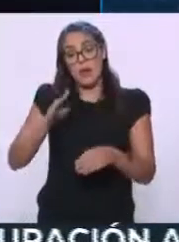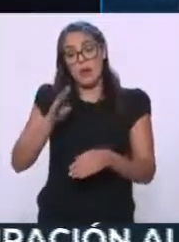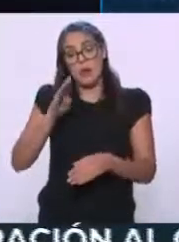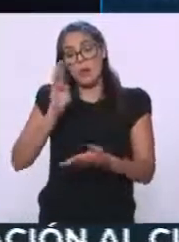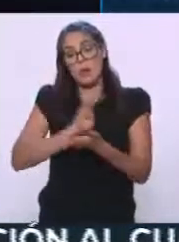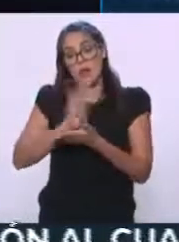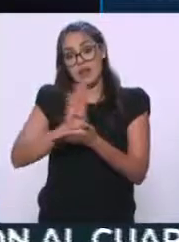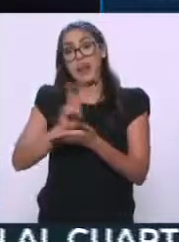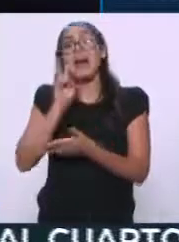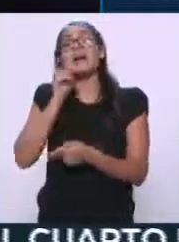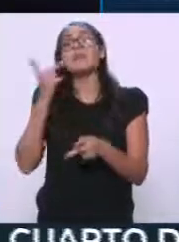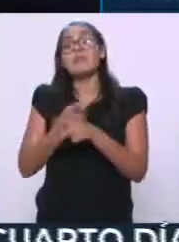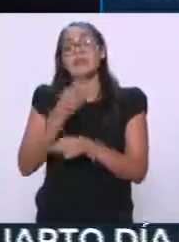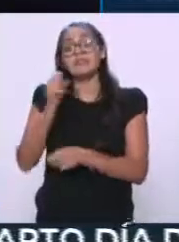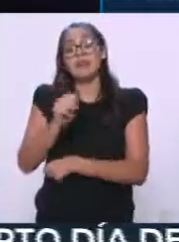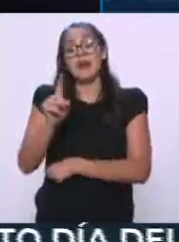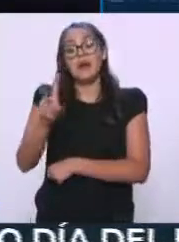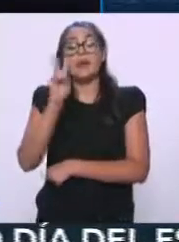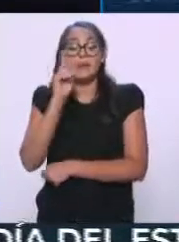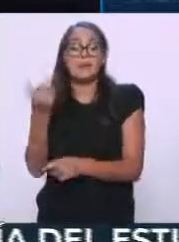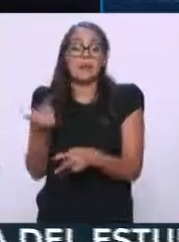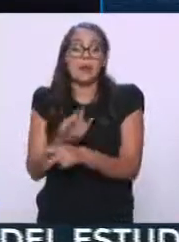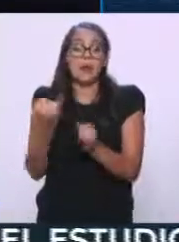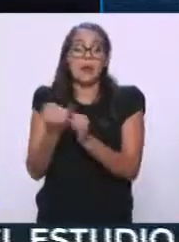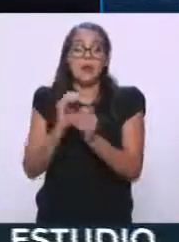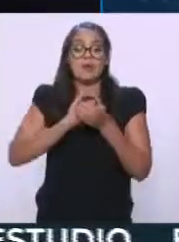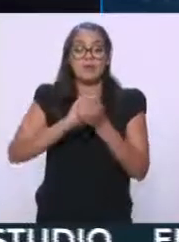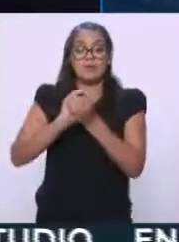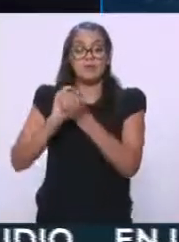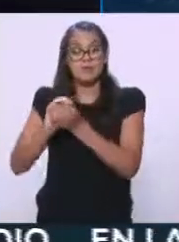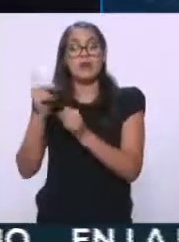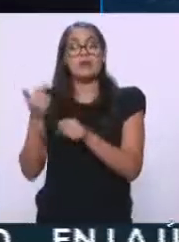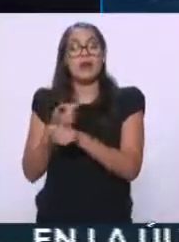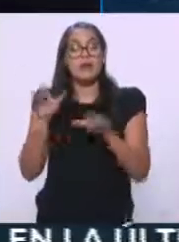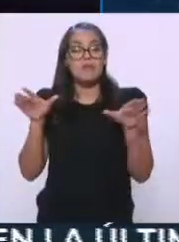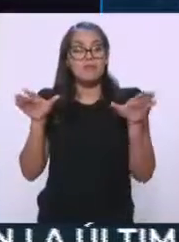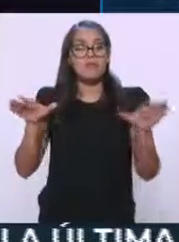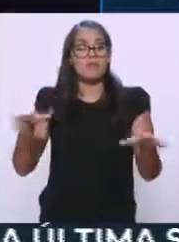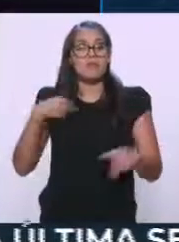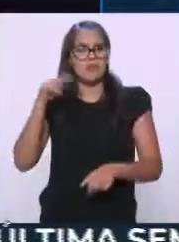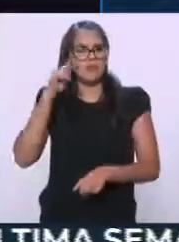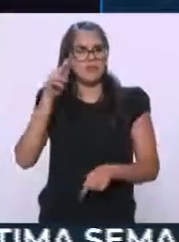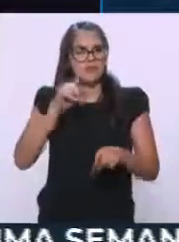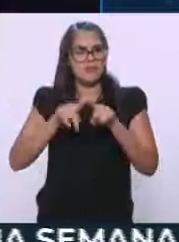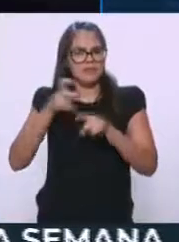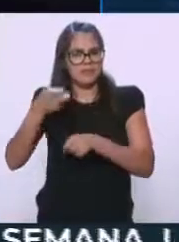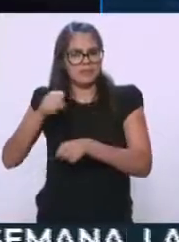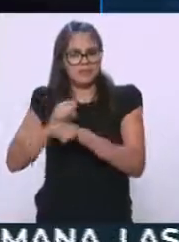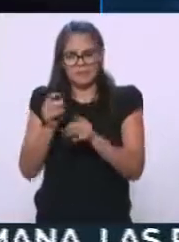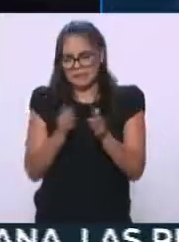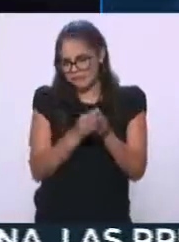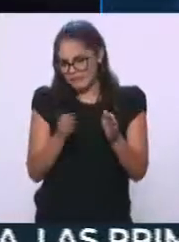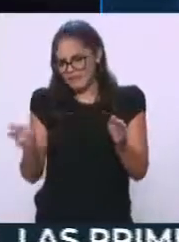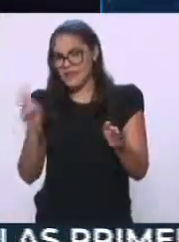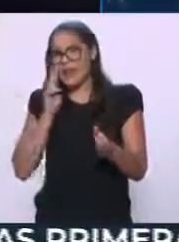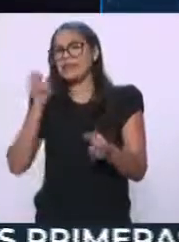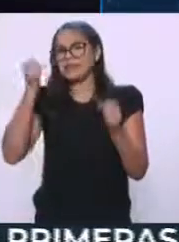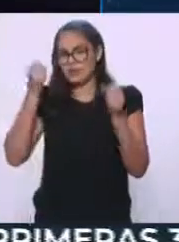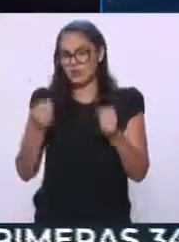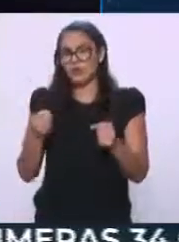resultado y veremos algo respecto a la rifa del avión presidencial, porque vi mucho movimiento de bots esta semana. Entonces, según lo que